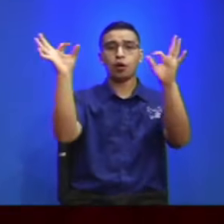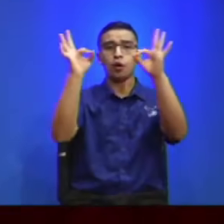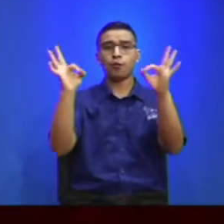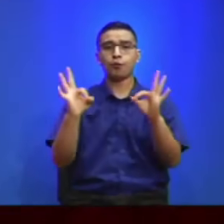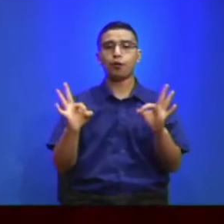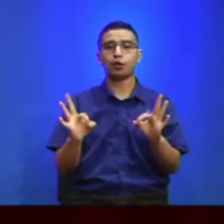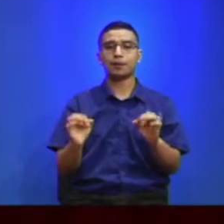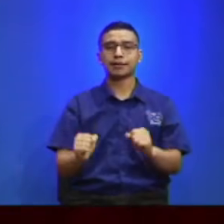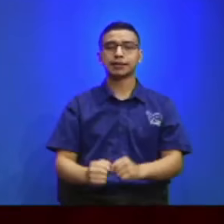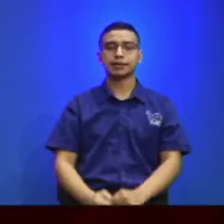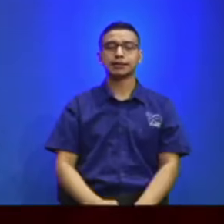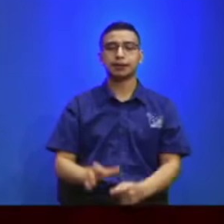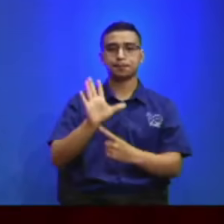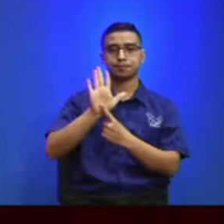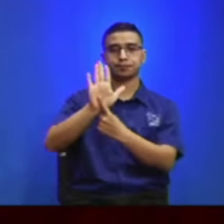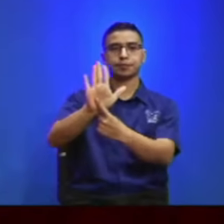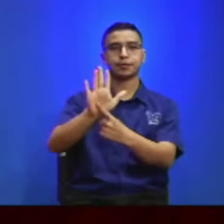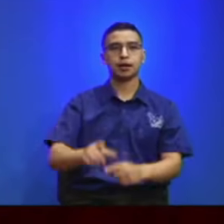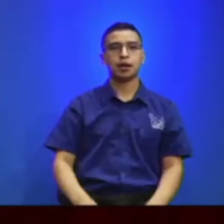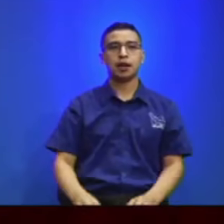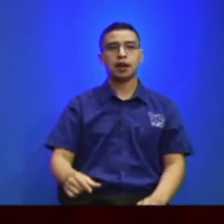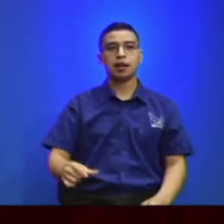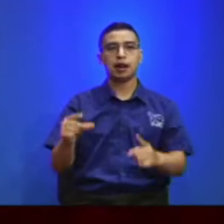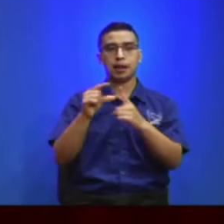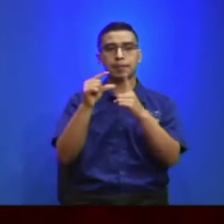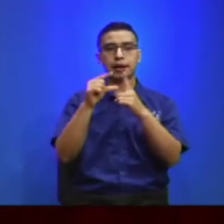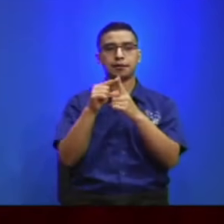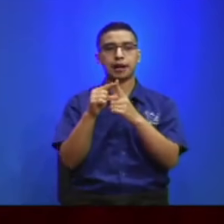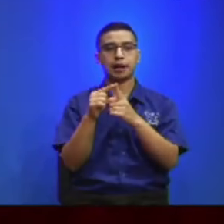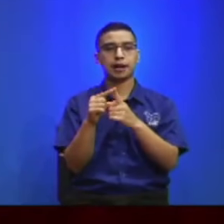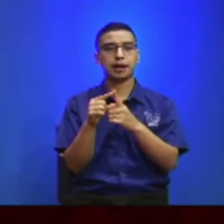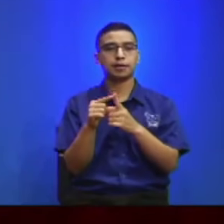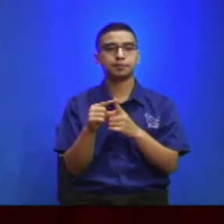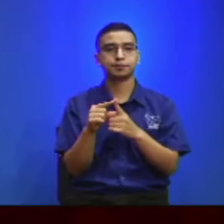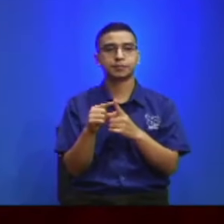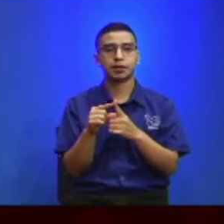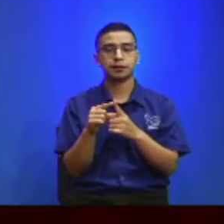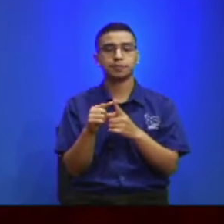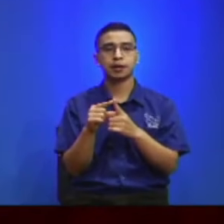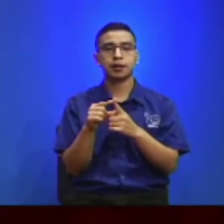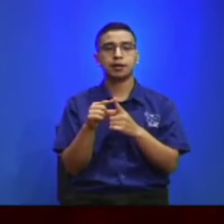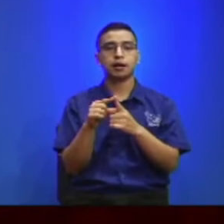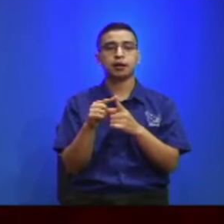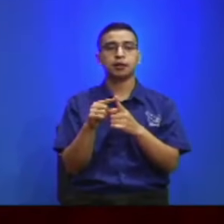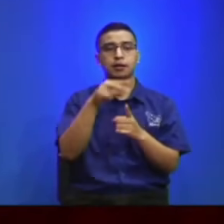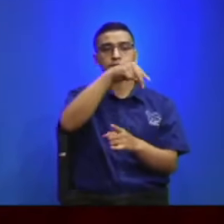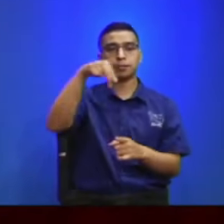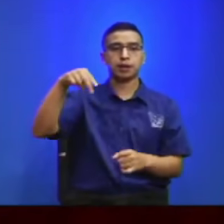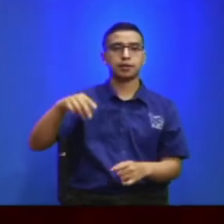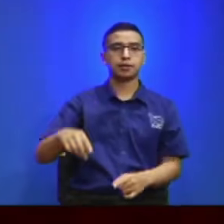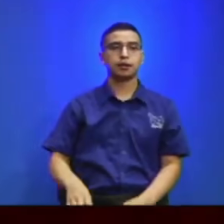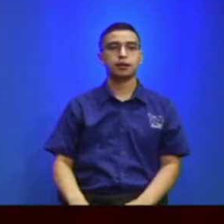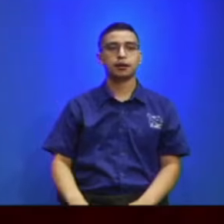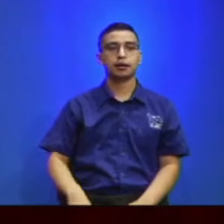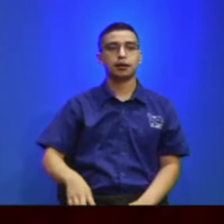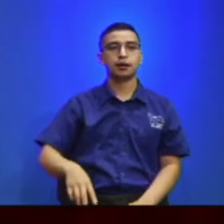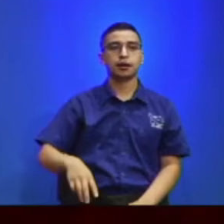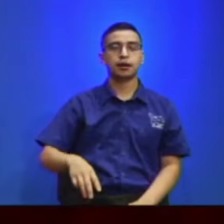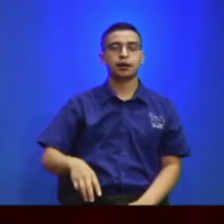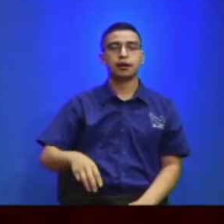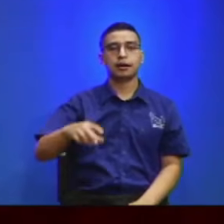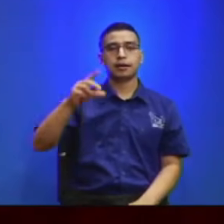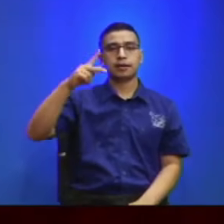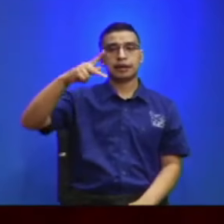pero esas formas que puse ejemplo y la palabra que me estoy refiriendo es esta la última 37 72 esa